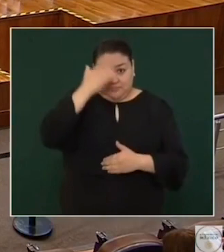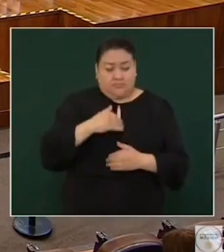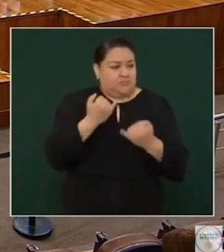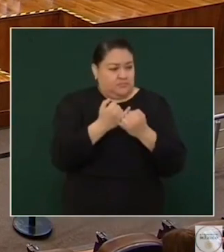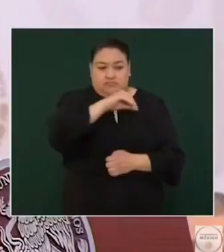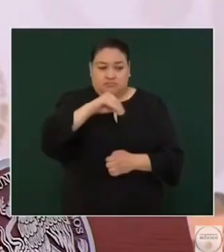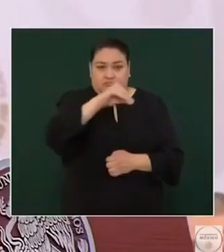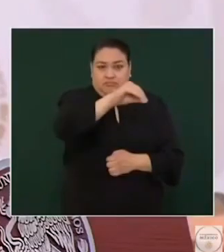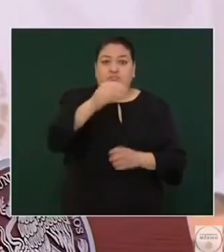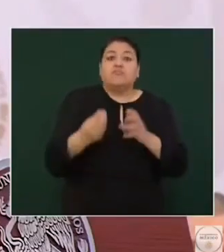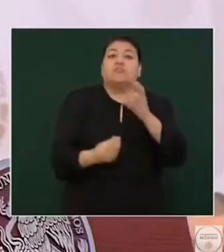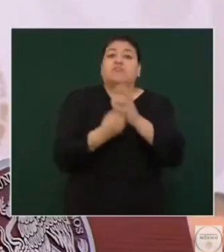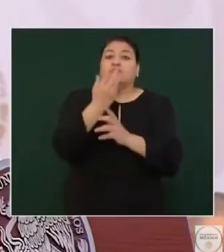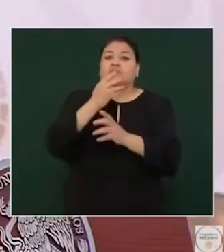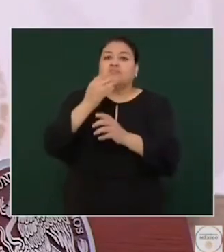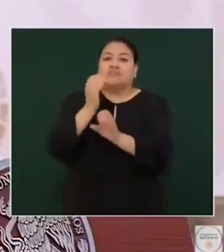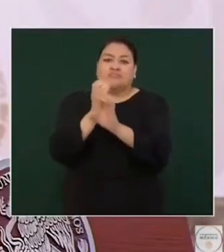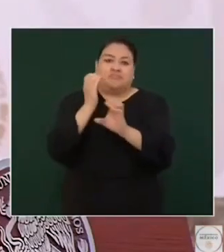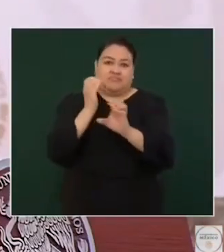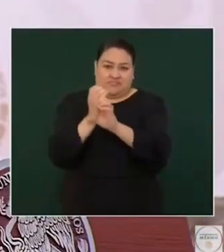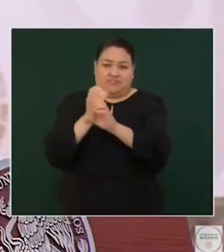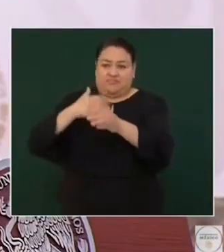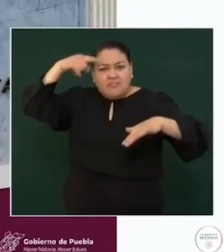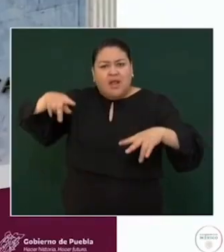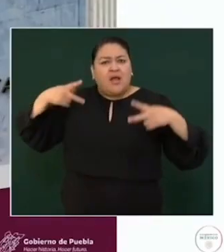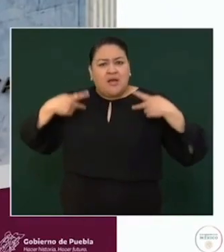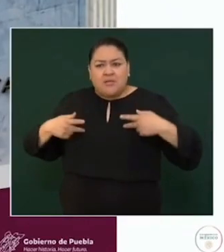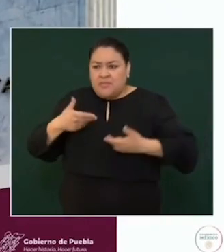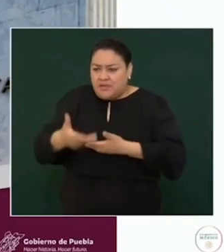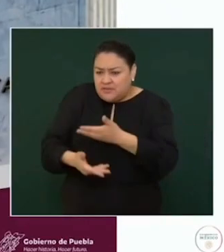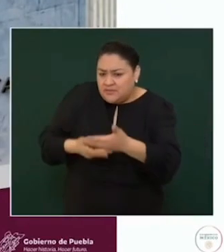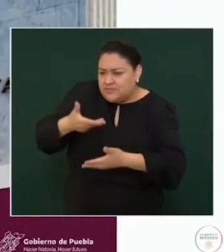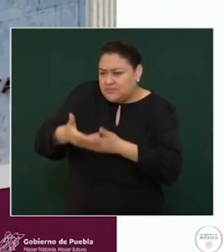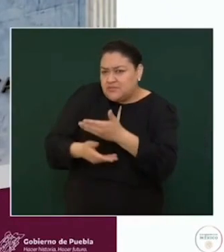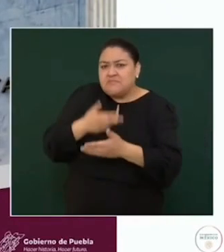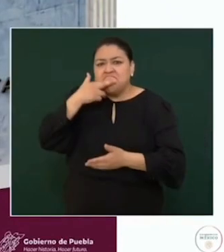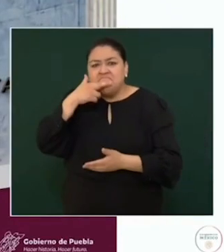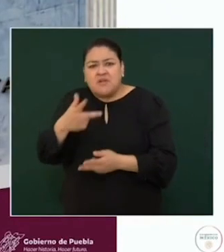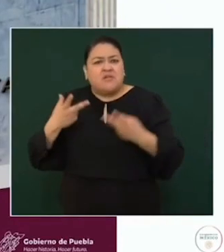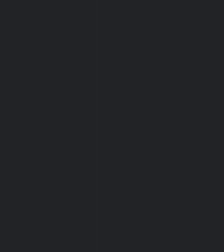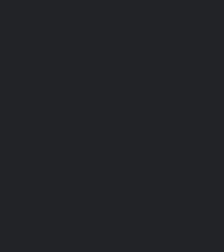la ciudad, además de nueva sede del Congreso local y rehabilitación de espacios públicos,